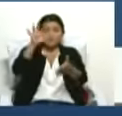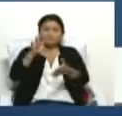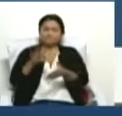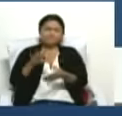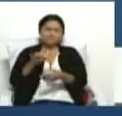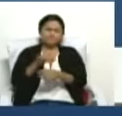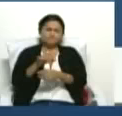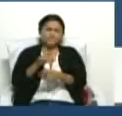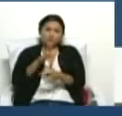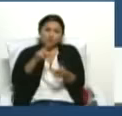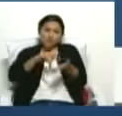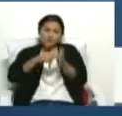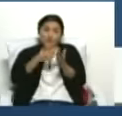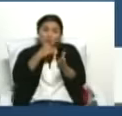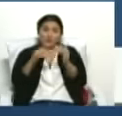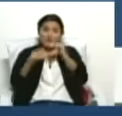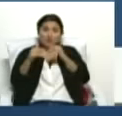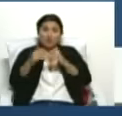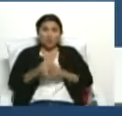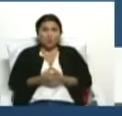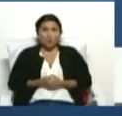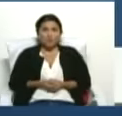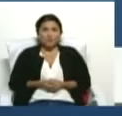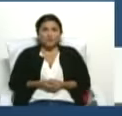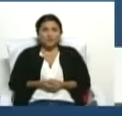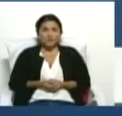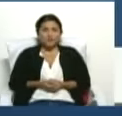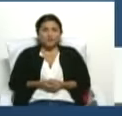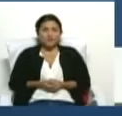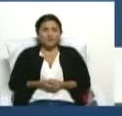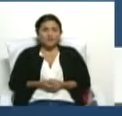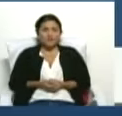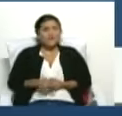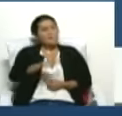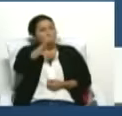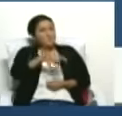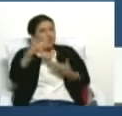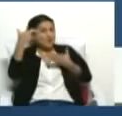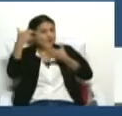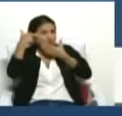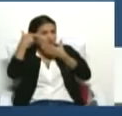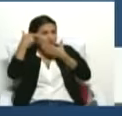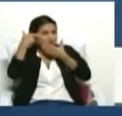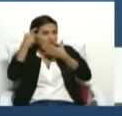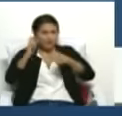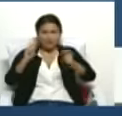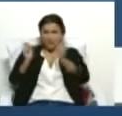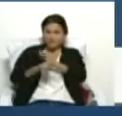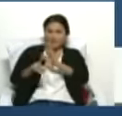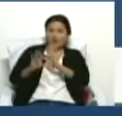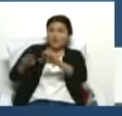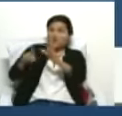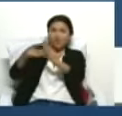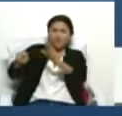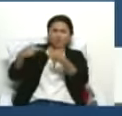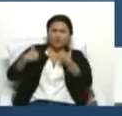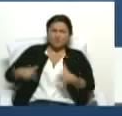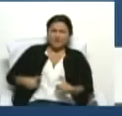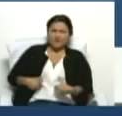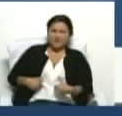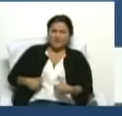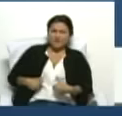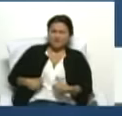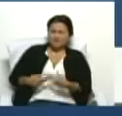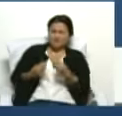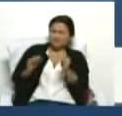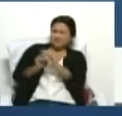Entonces, explíquenme. Un terrorista se convierte en defensor de derechos humanos de la nada. Y un defensor de derechos humanos lo criminaliza